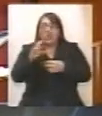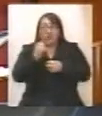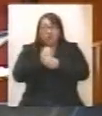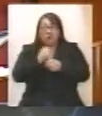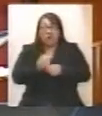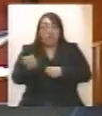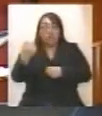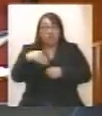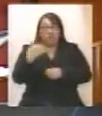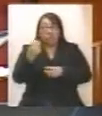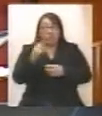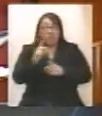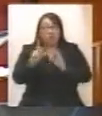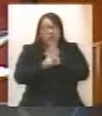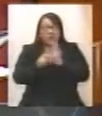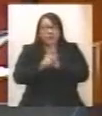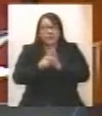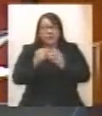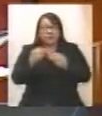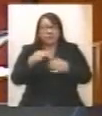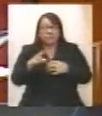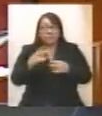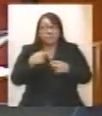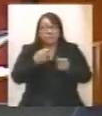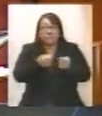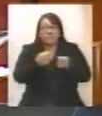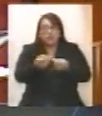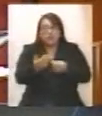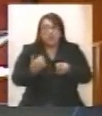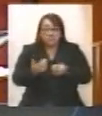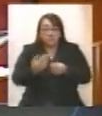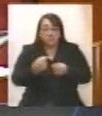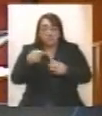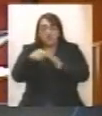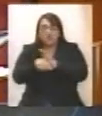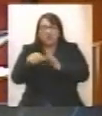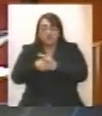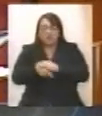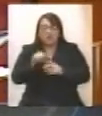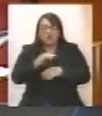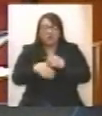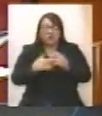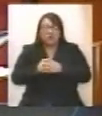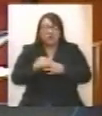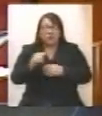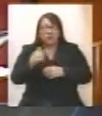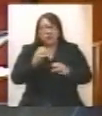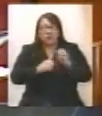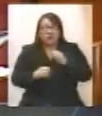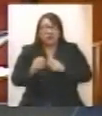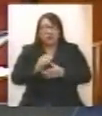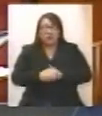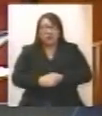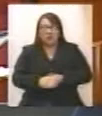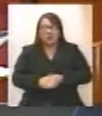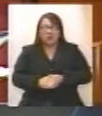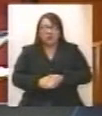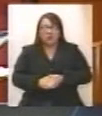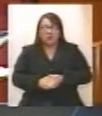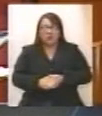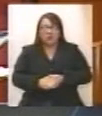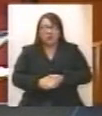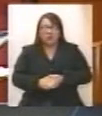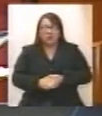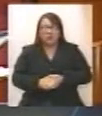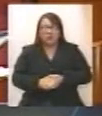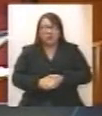en ilícitos, como la extorsión, sicariato y toda otra actividad delincuencial que afecte el orden